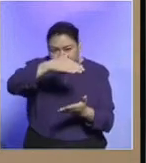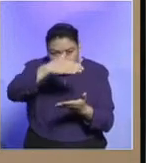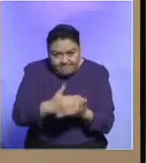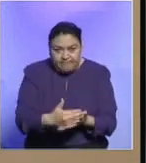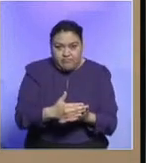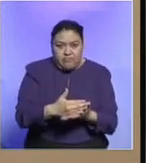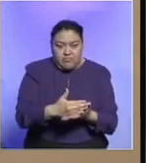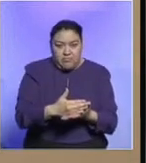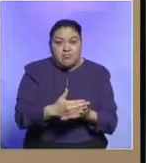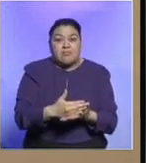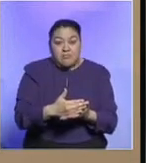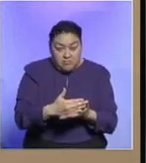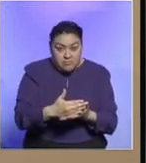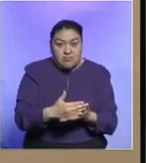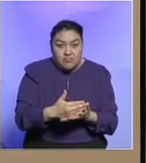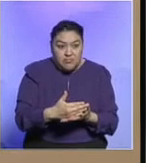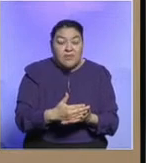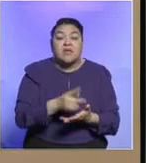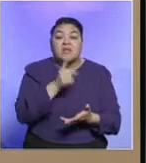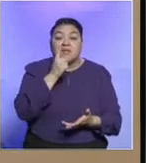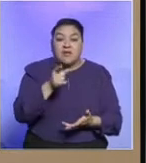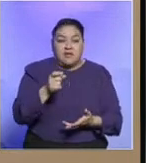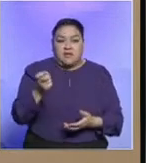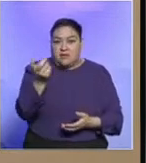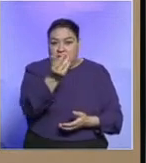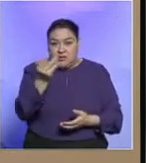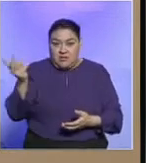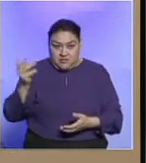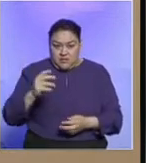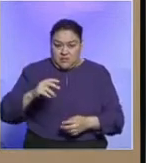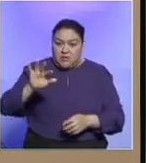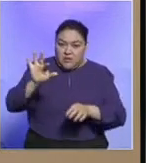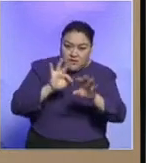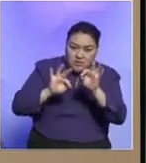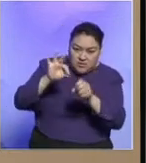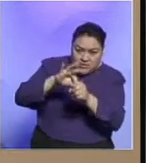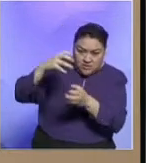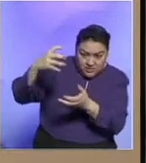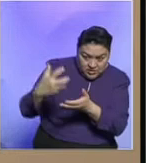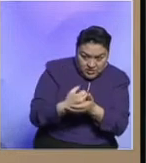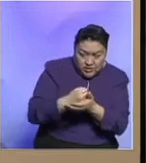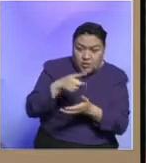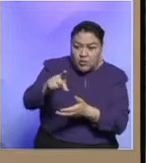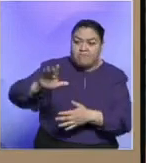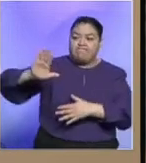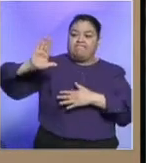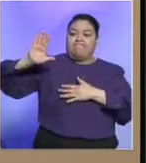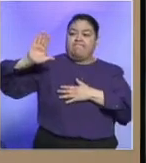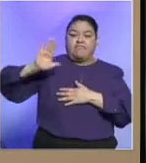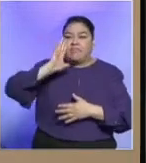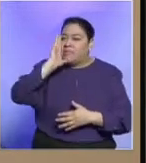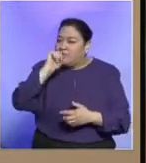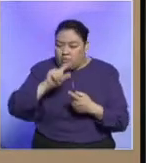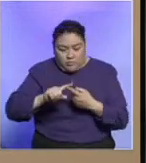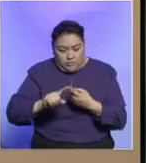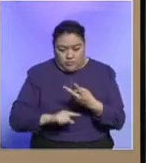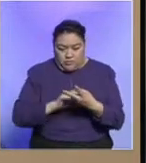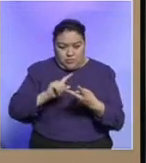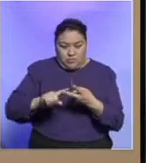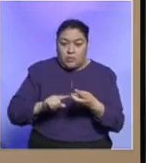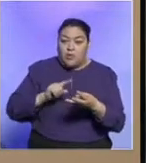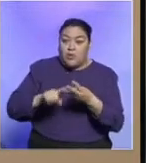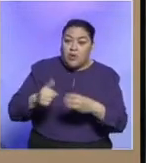abstenerse de tomar protesta a las y los vencedores y omitir realizar